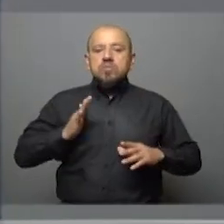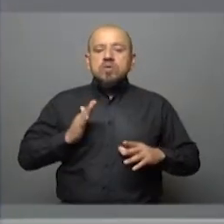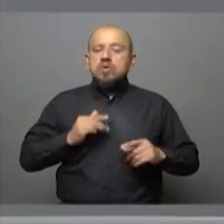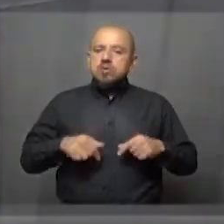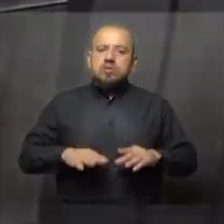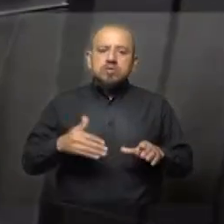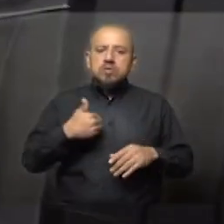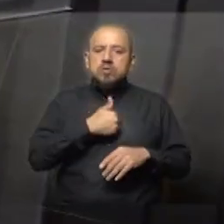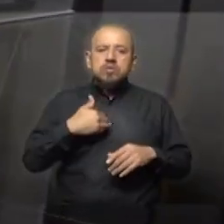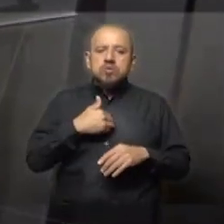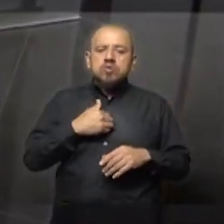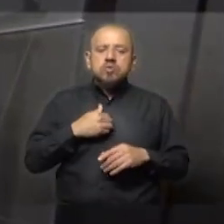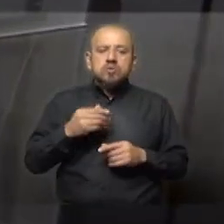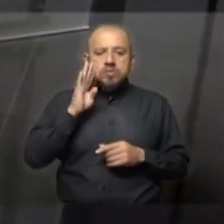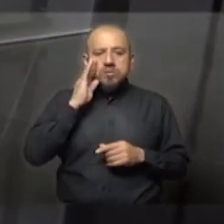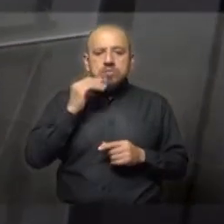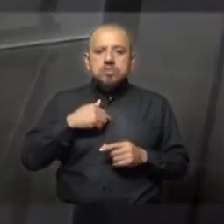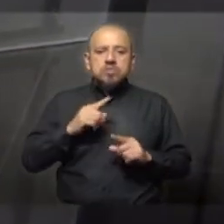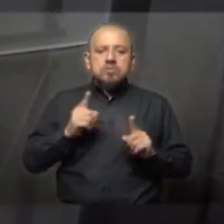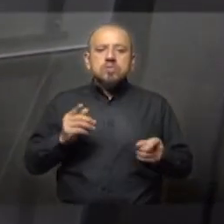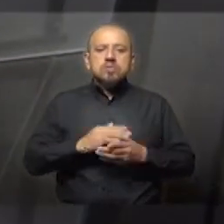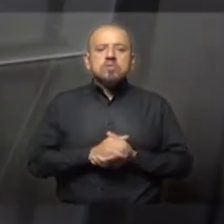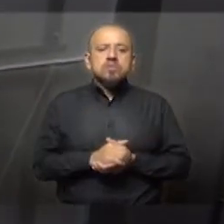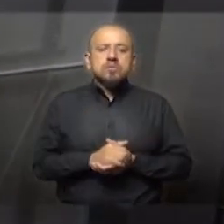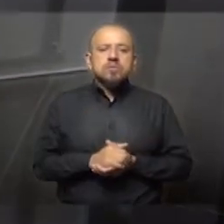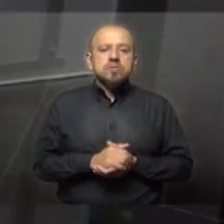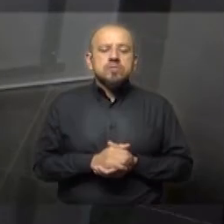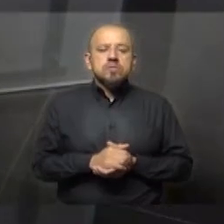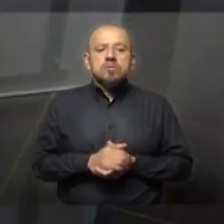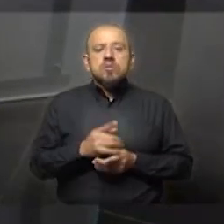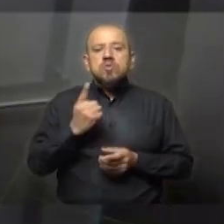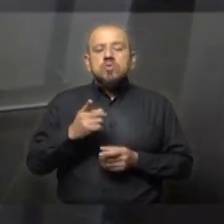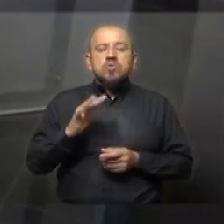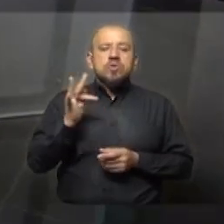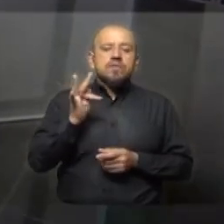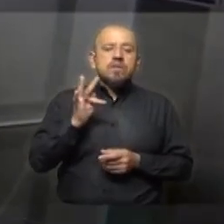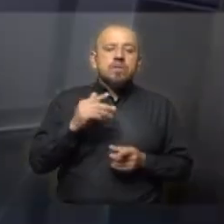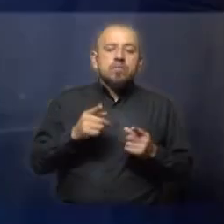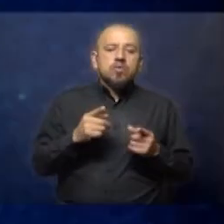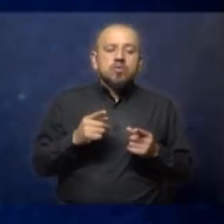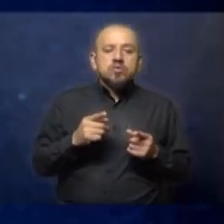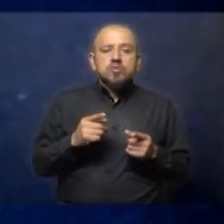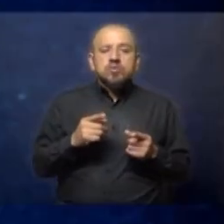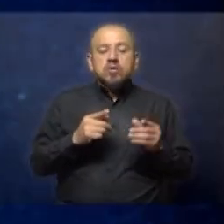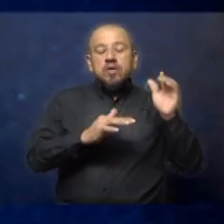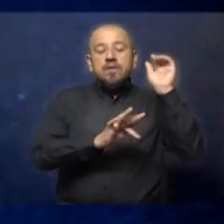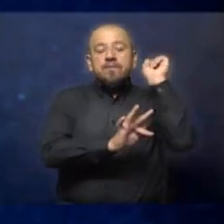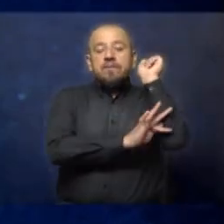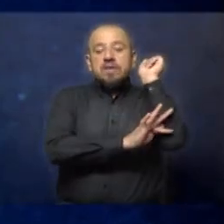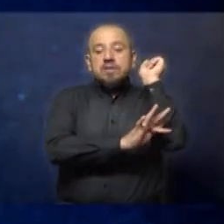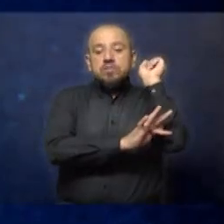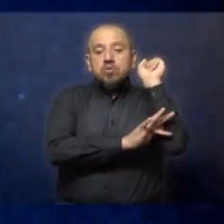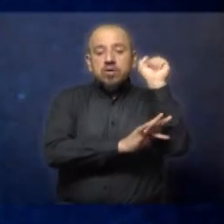en este rol de eternidad no es lo mío uno de los rasgos del feminismo de Eva Ferreira es que justamente él cree que